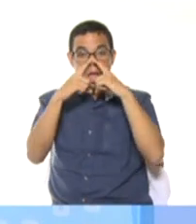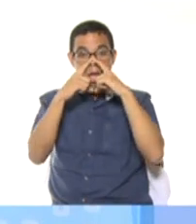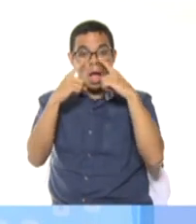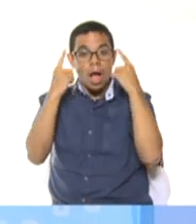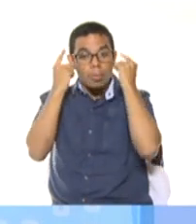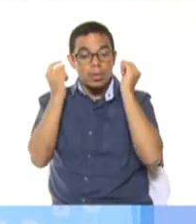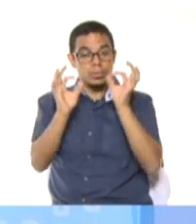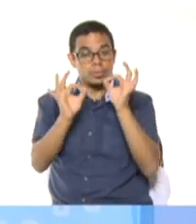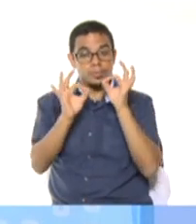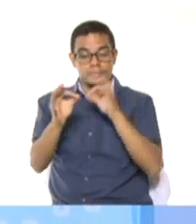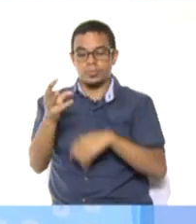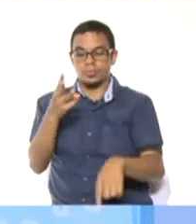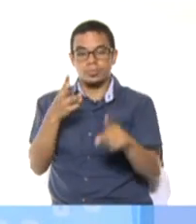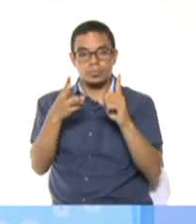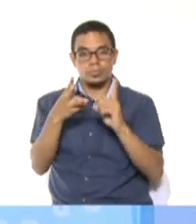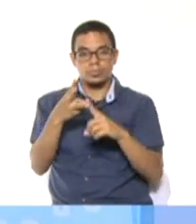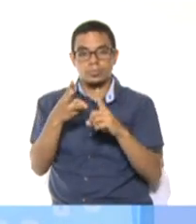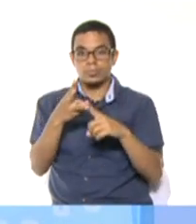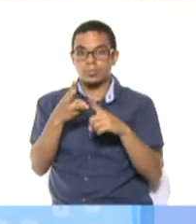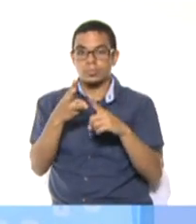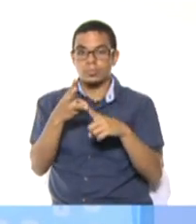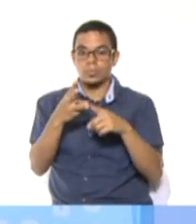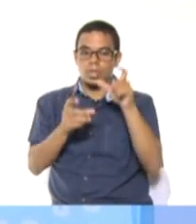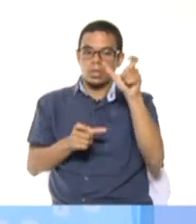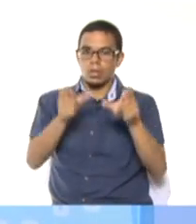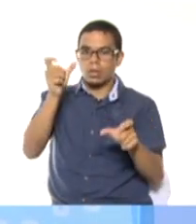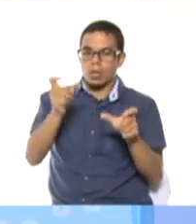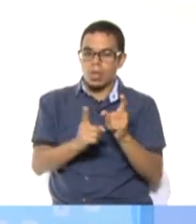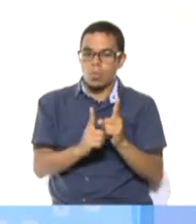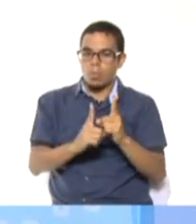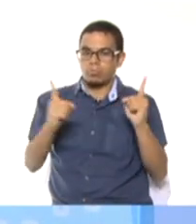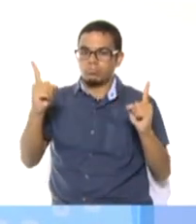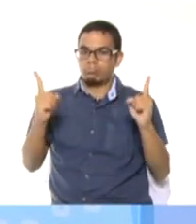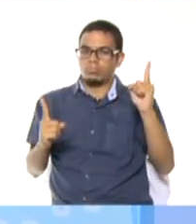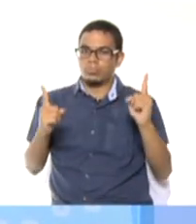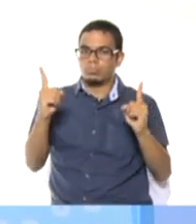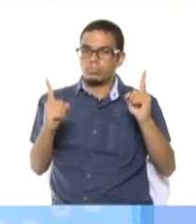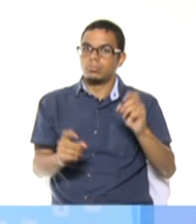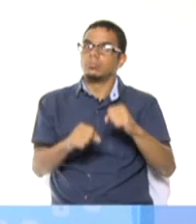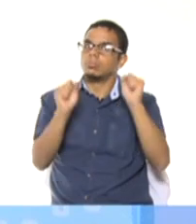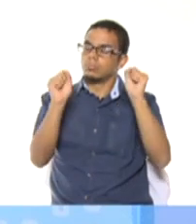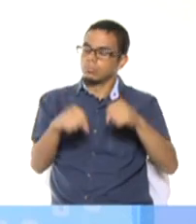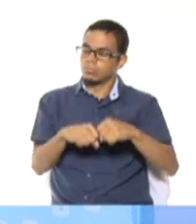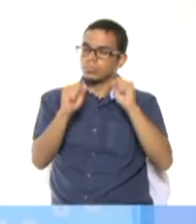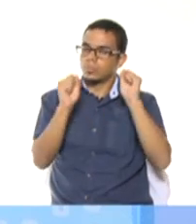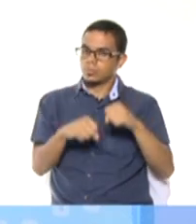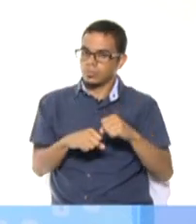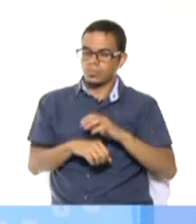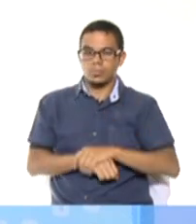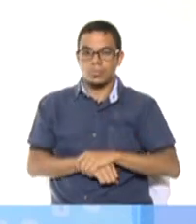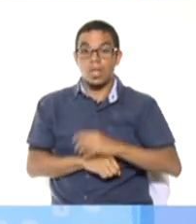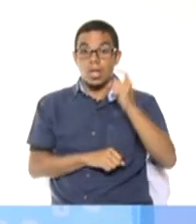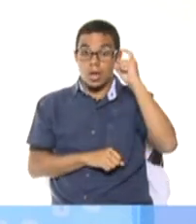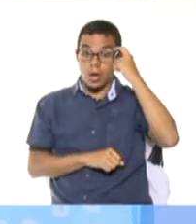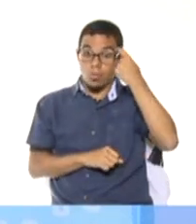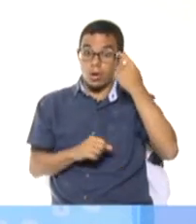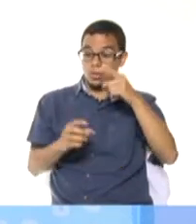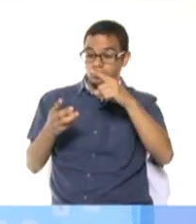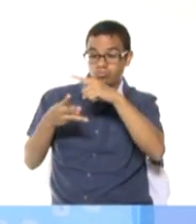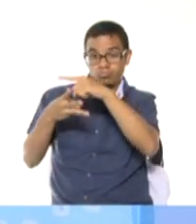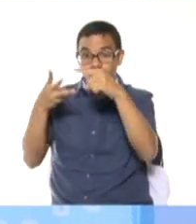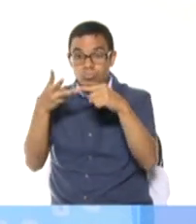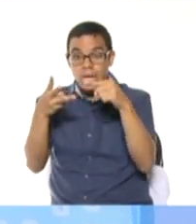correcto del tapabocas o mascarilla y sobre todo mantener un distanciamiento físico saludable. Recuerden que con ello